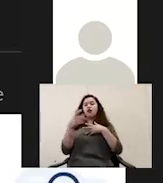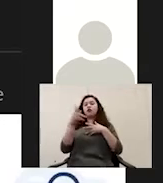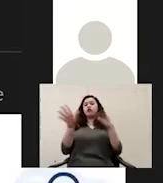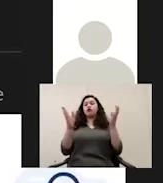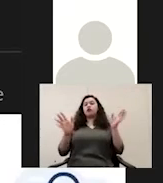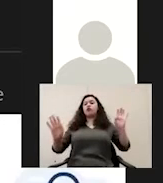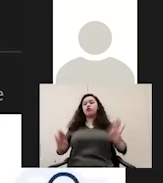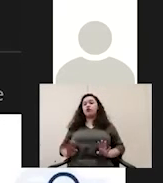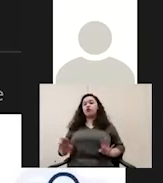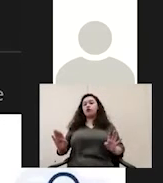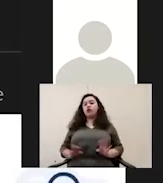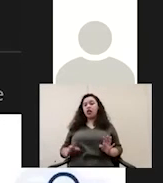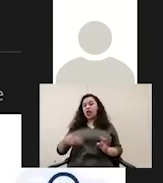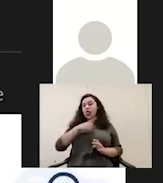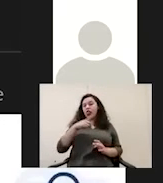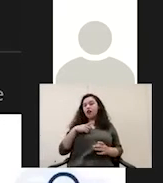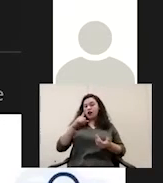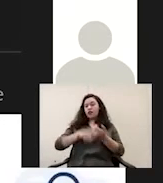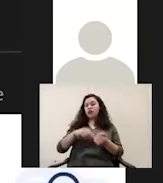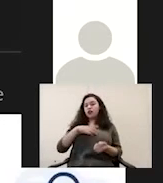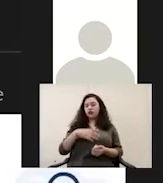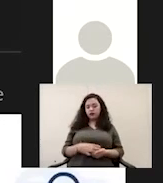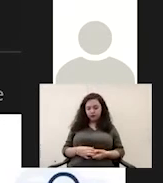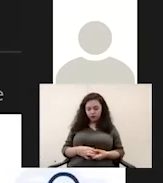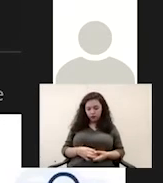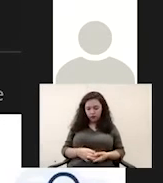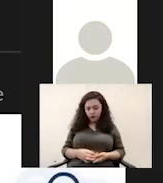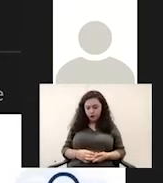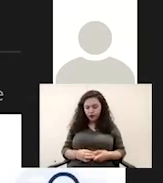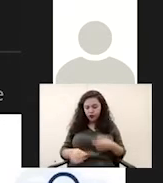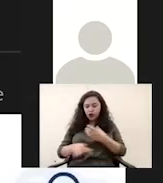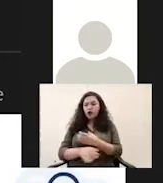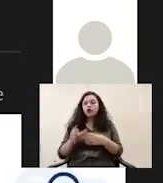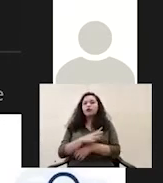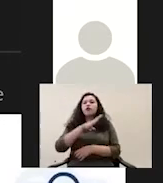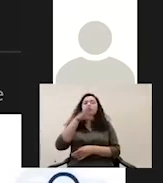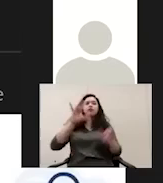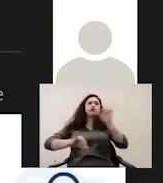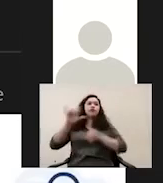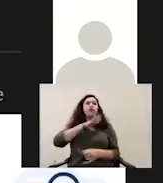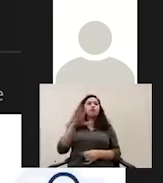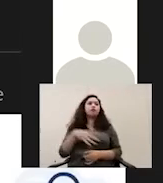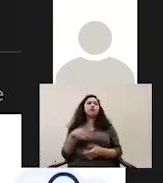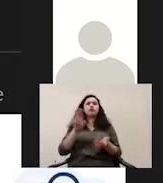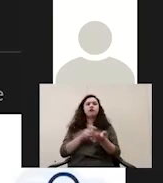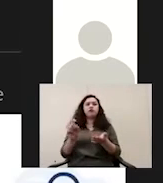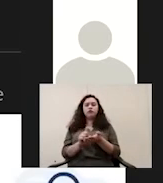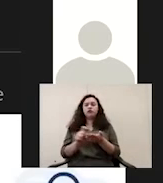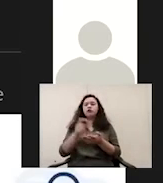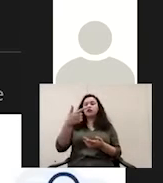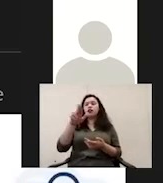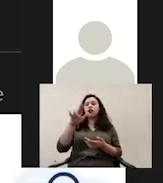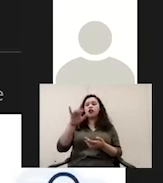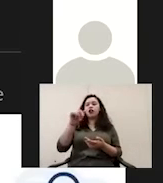características organolépticas. O química, debe estar libre de sustancias químicas, minerales, como el hierro, el manganeso, no debe